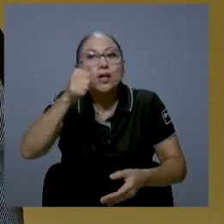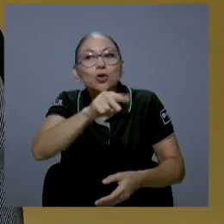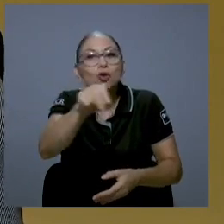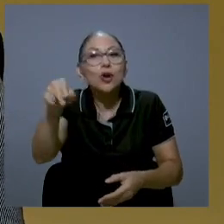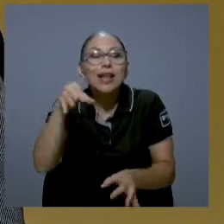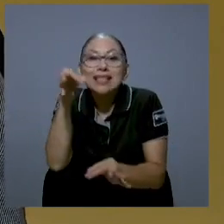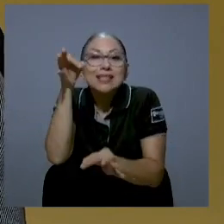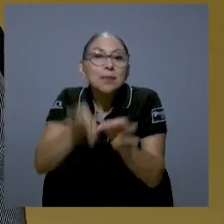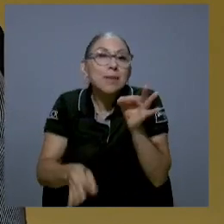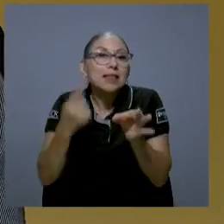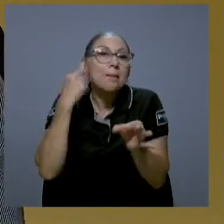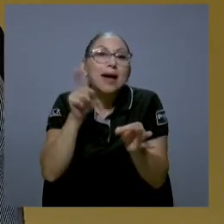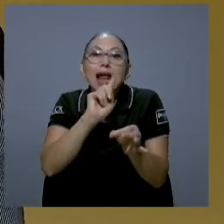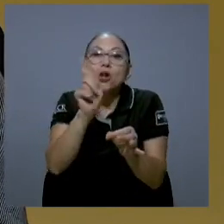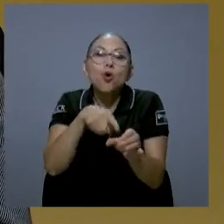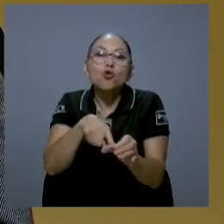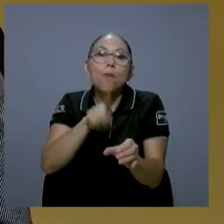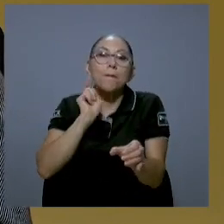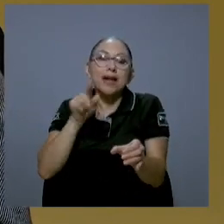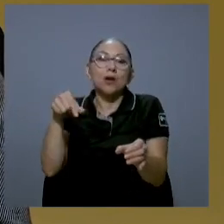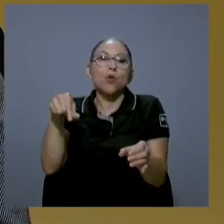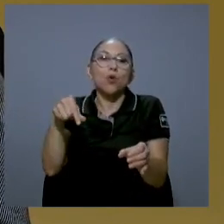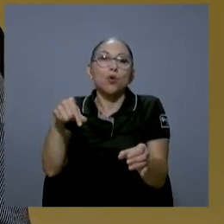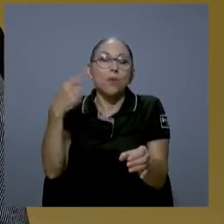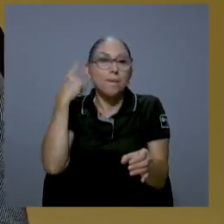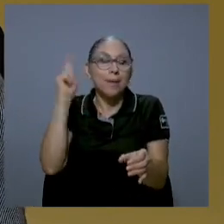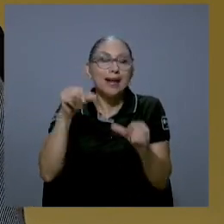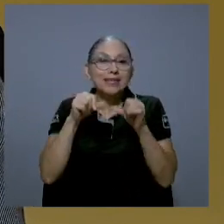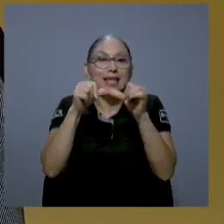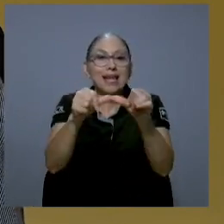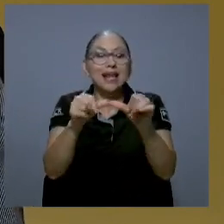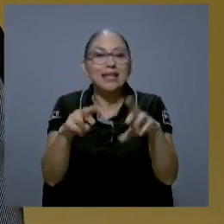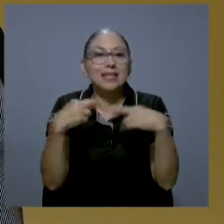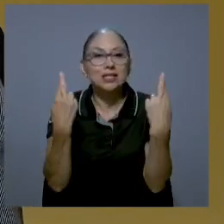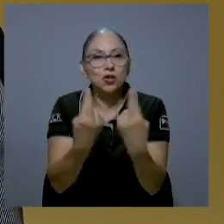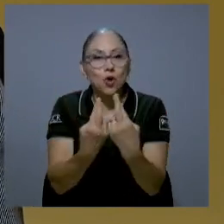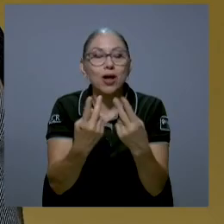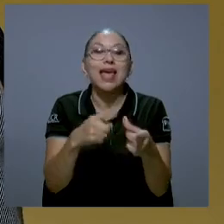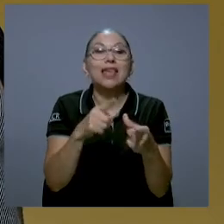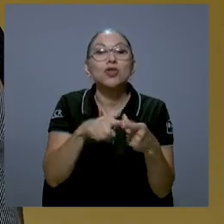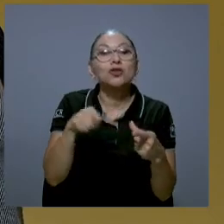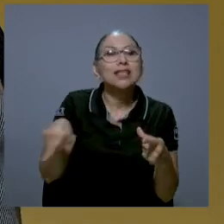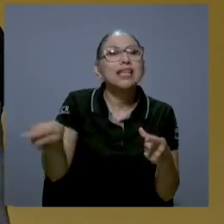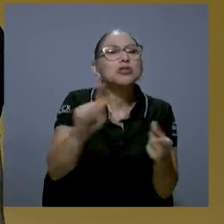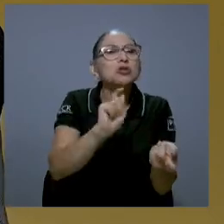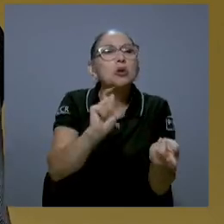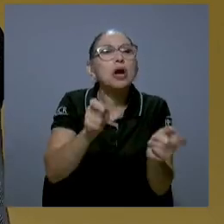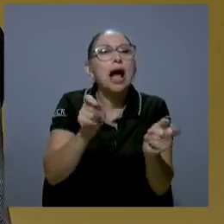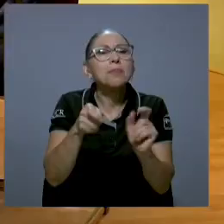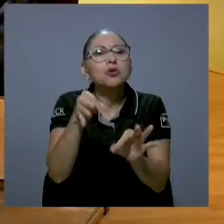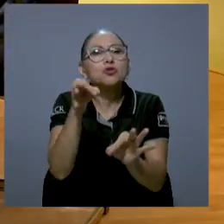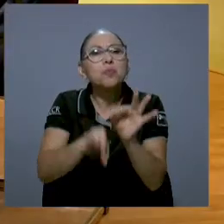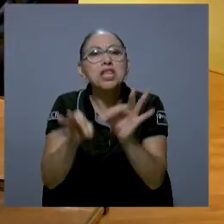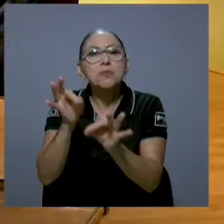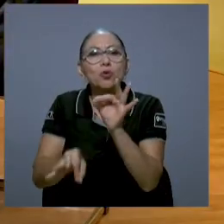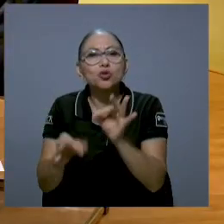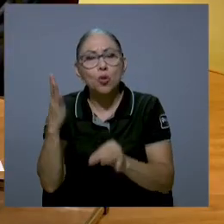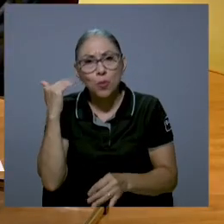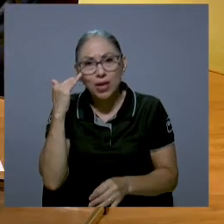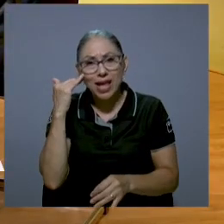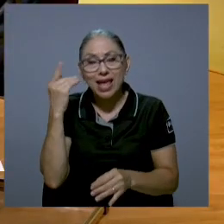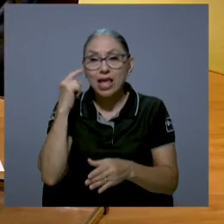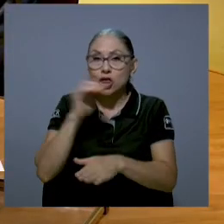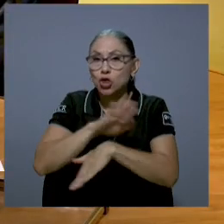quórum y que haya sesión. Entonces esos son cambios, digamos, mínimos. ¿Por qué? Porque todo el régimen de los